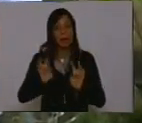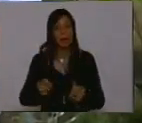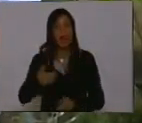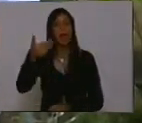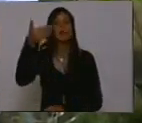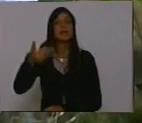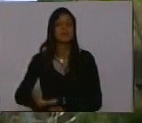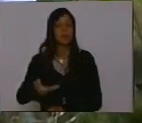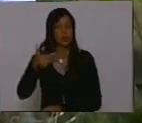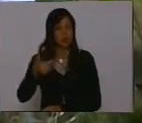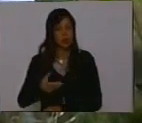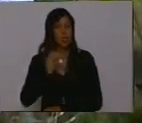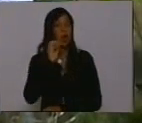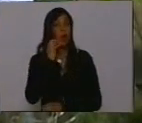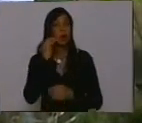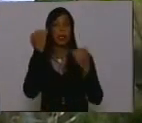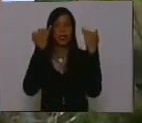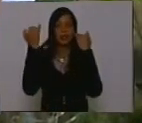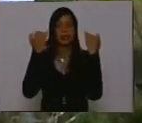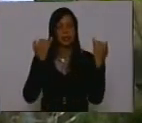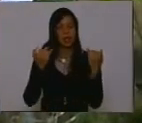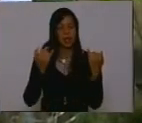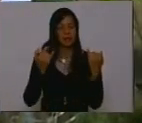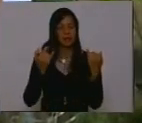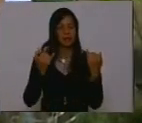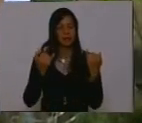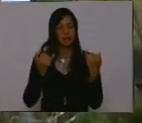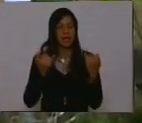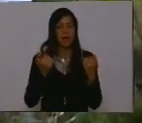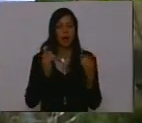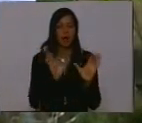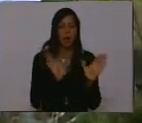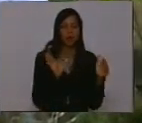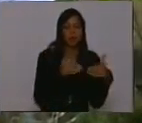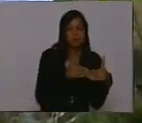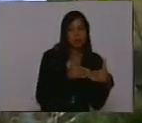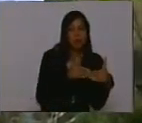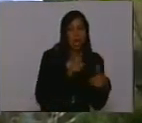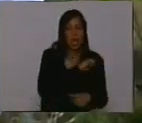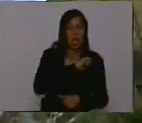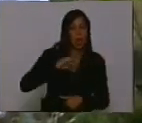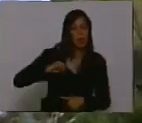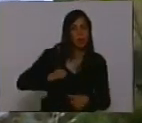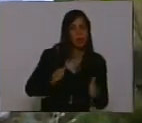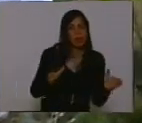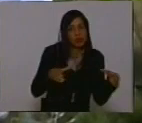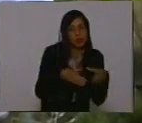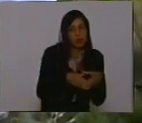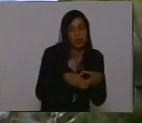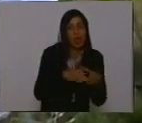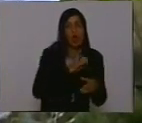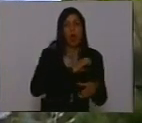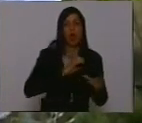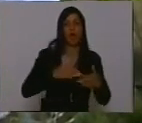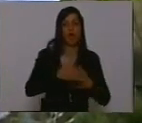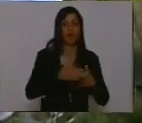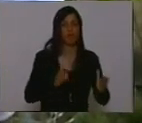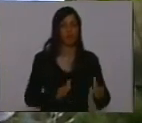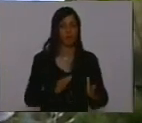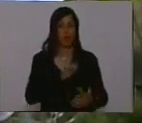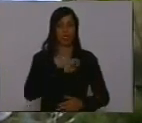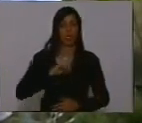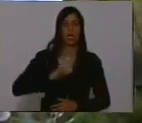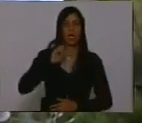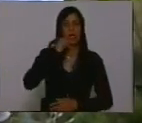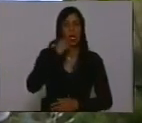juventud y que no se han construido encerrados en una oficina con aire acondicionado, no. Se han construido